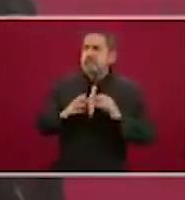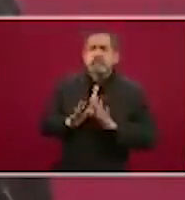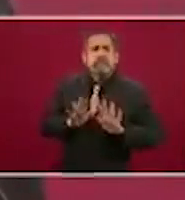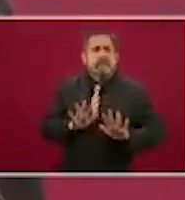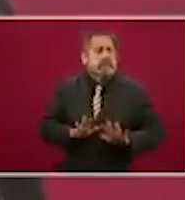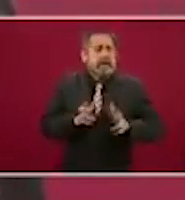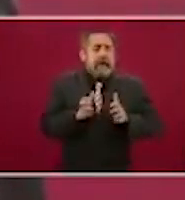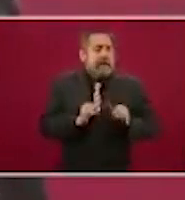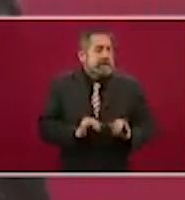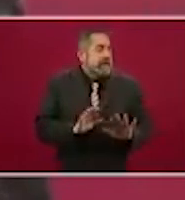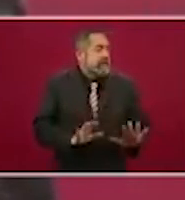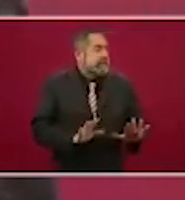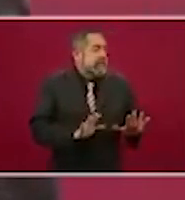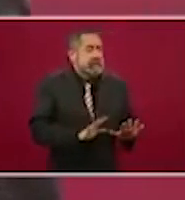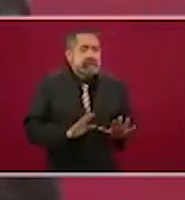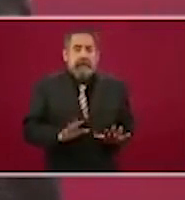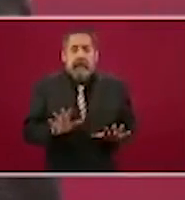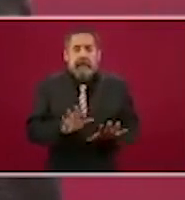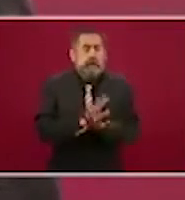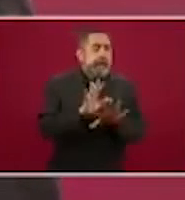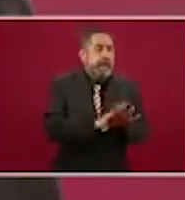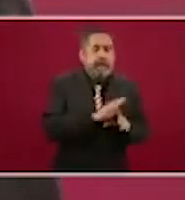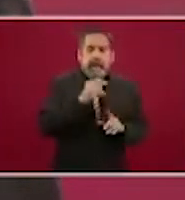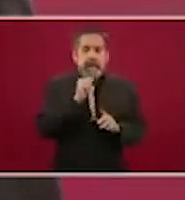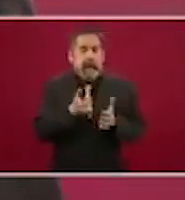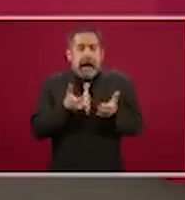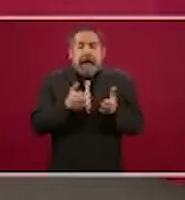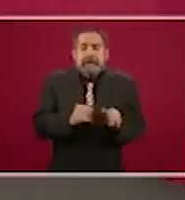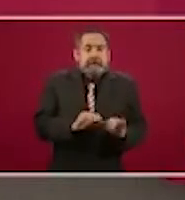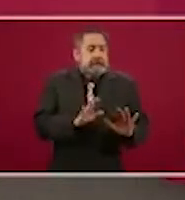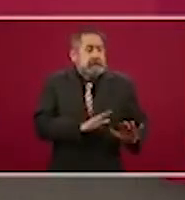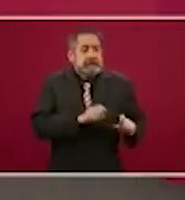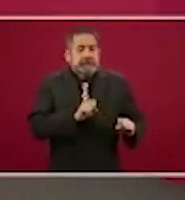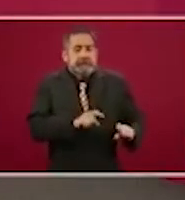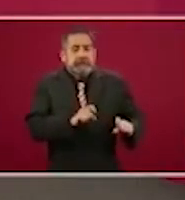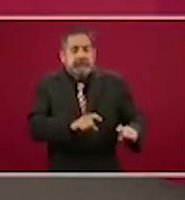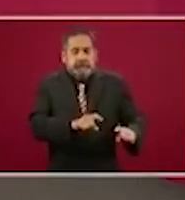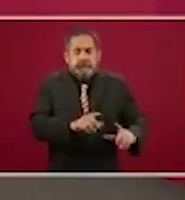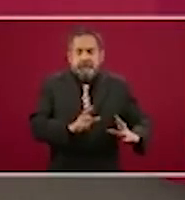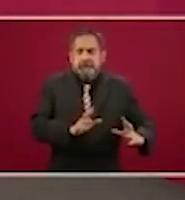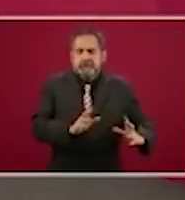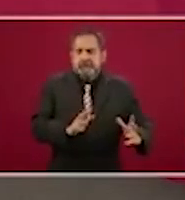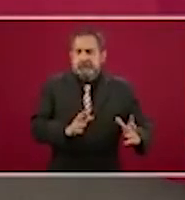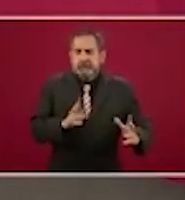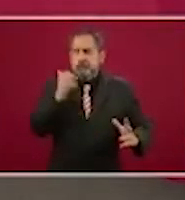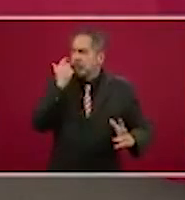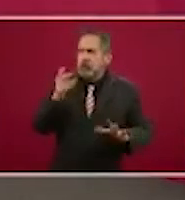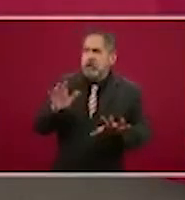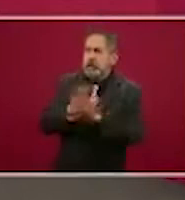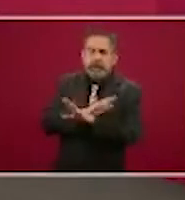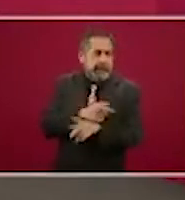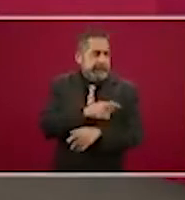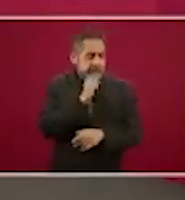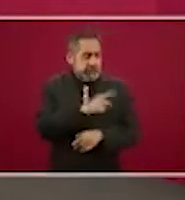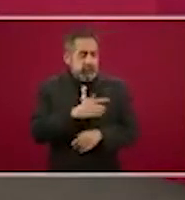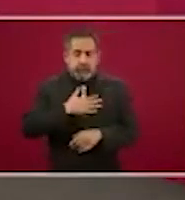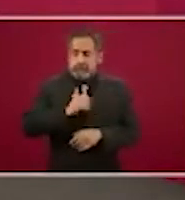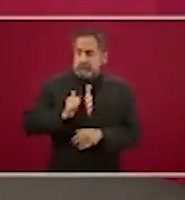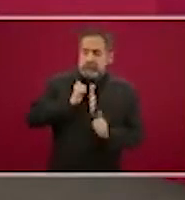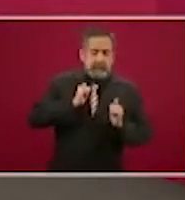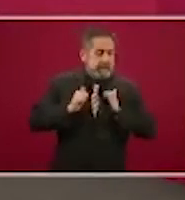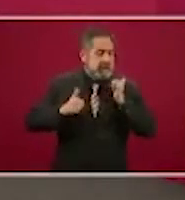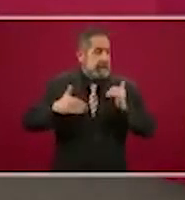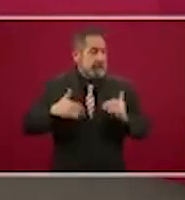grandes también el mandatario claro que su gobierno no contratar a empresas que tengan antecedentes irregulares en la entrega de obras públicas